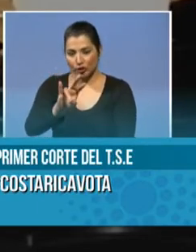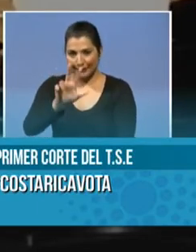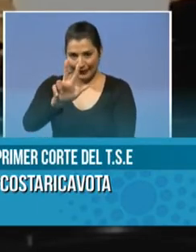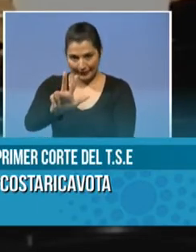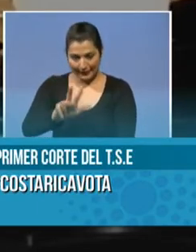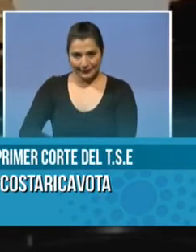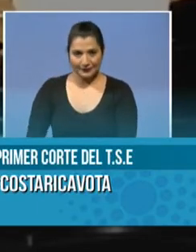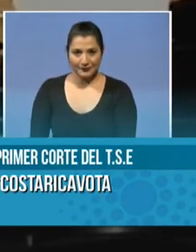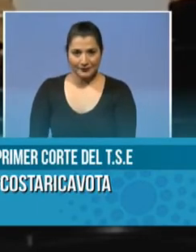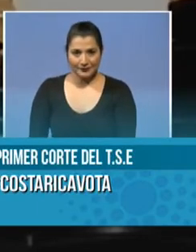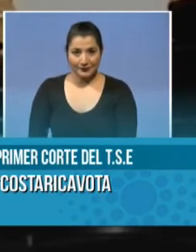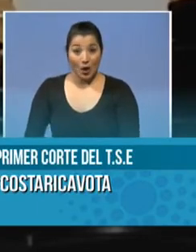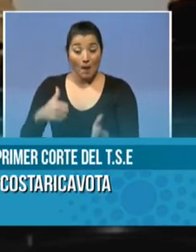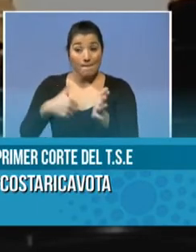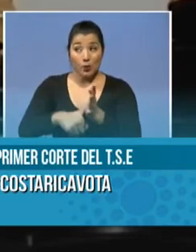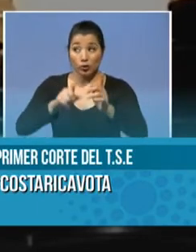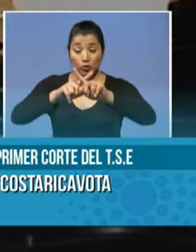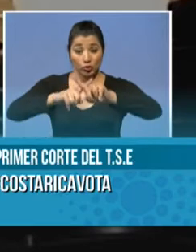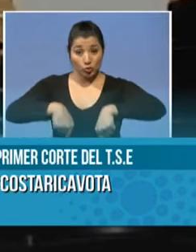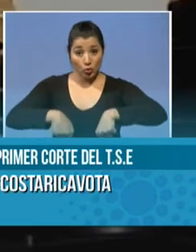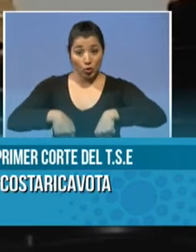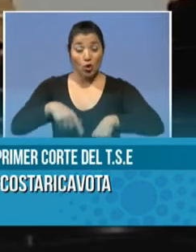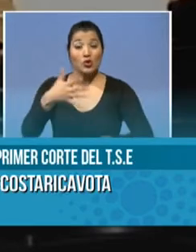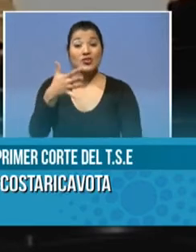1.987.873. Votos nulos,